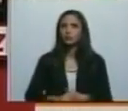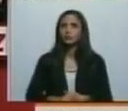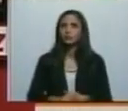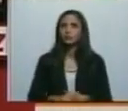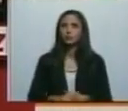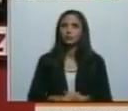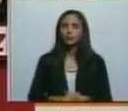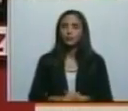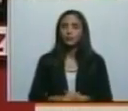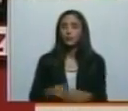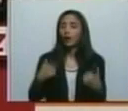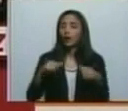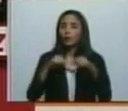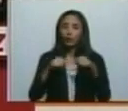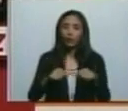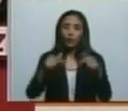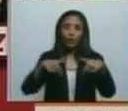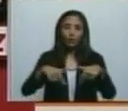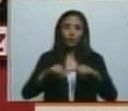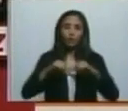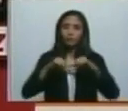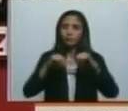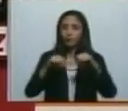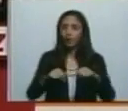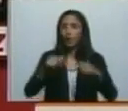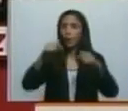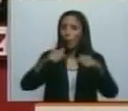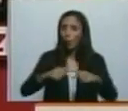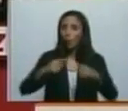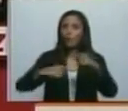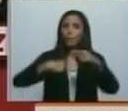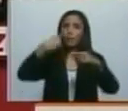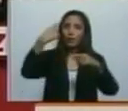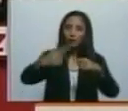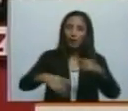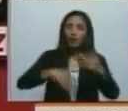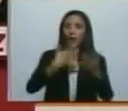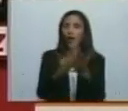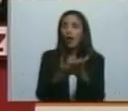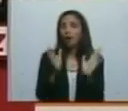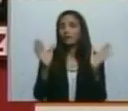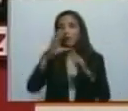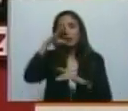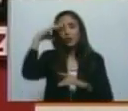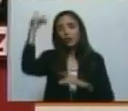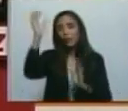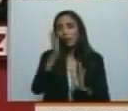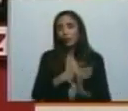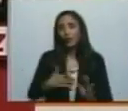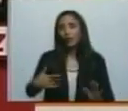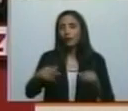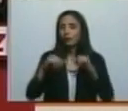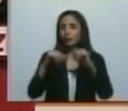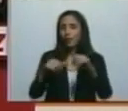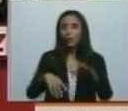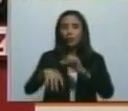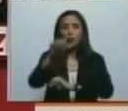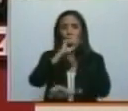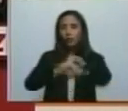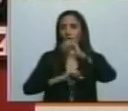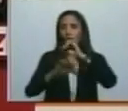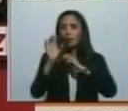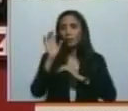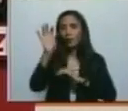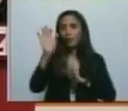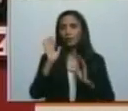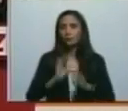Nosotros no vamos a quedar aquí. Hoy, mañana y hasta que la vida nos dé respiro, aquí estaremos luchando por esta patria.